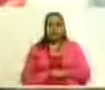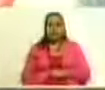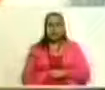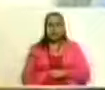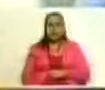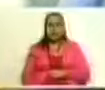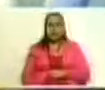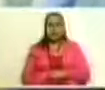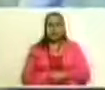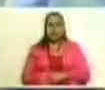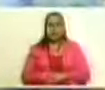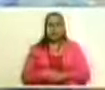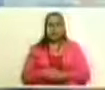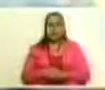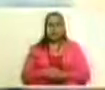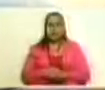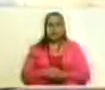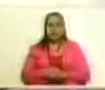El